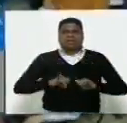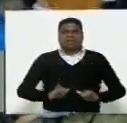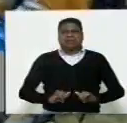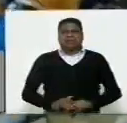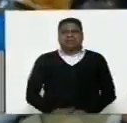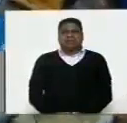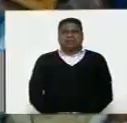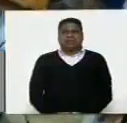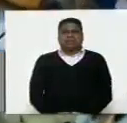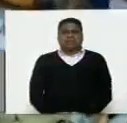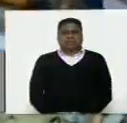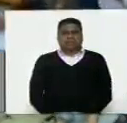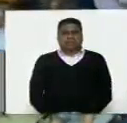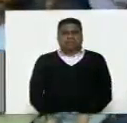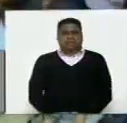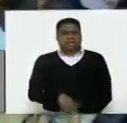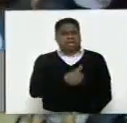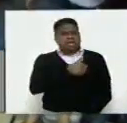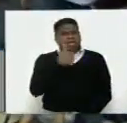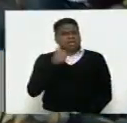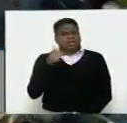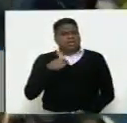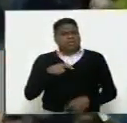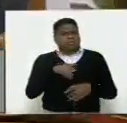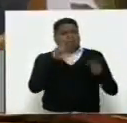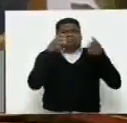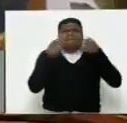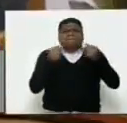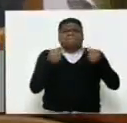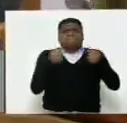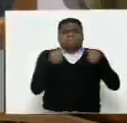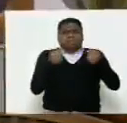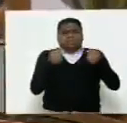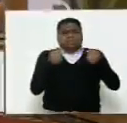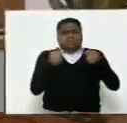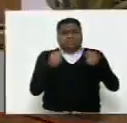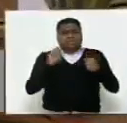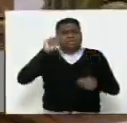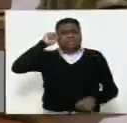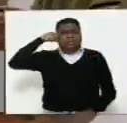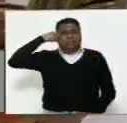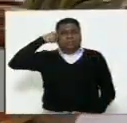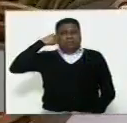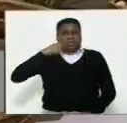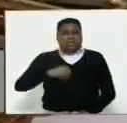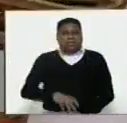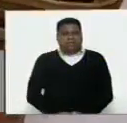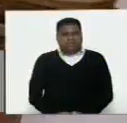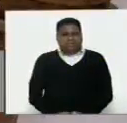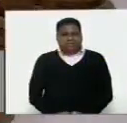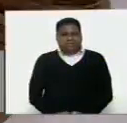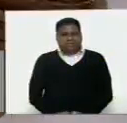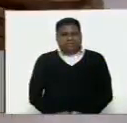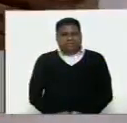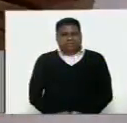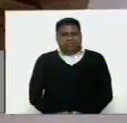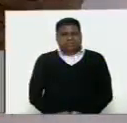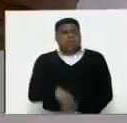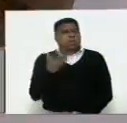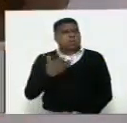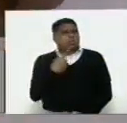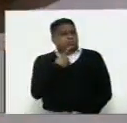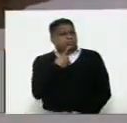su hija en aquella mazmorra. Y recordar que cuando le